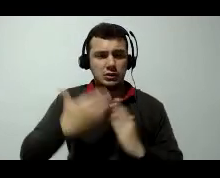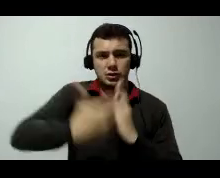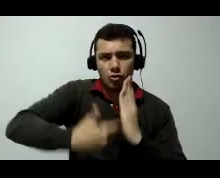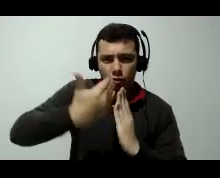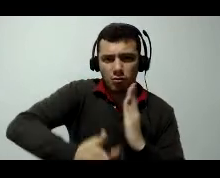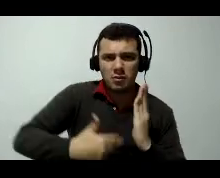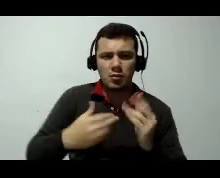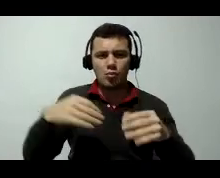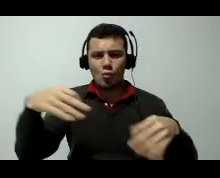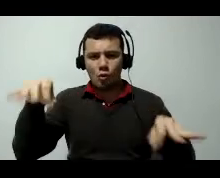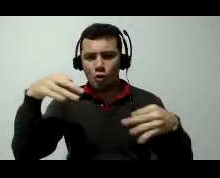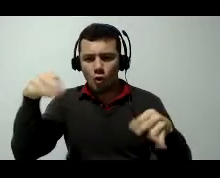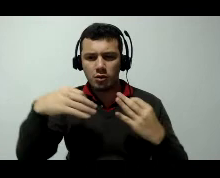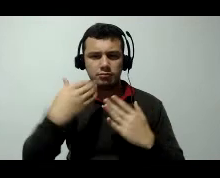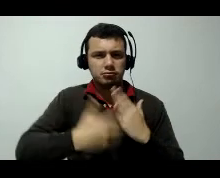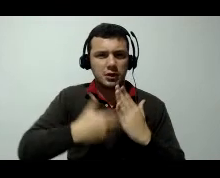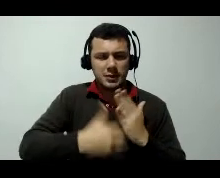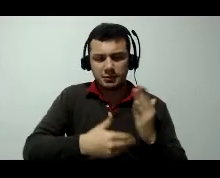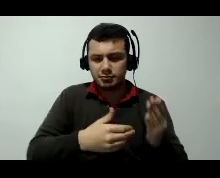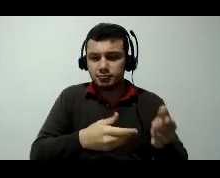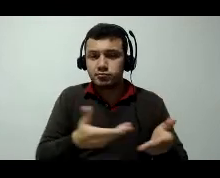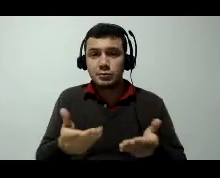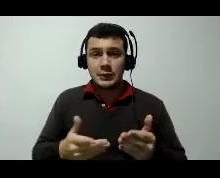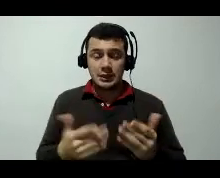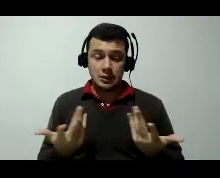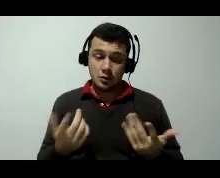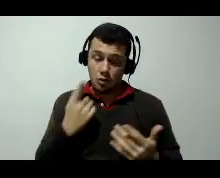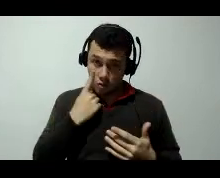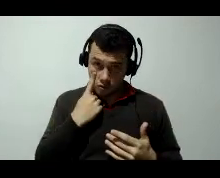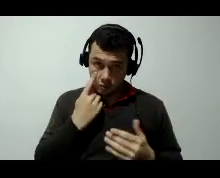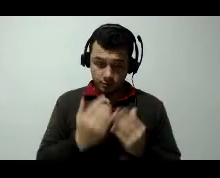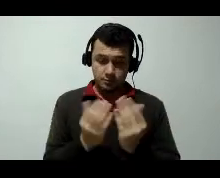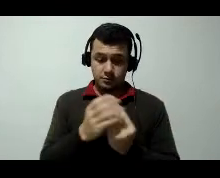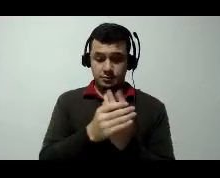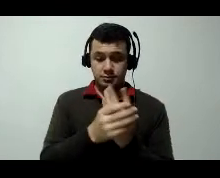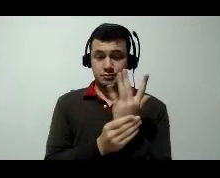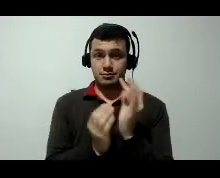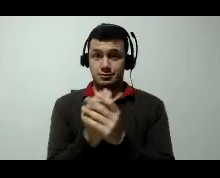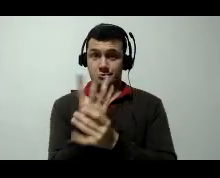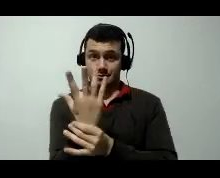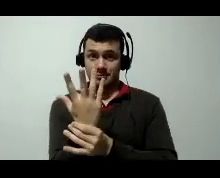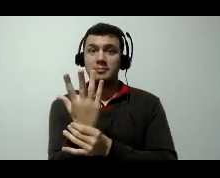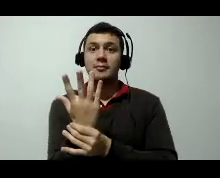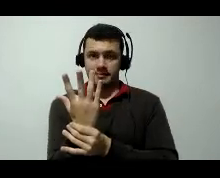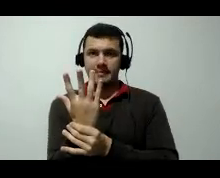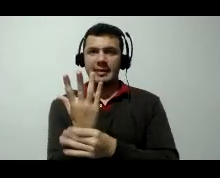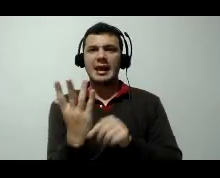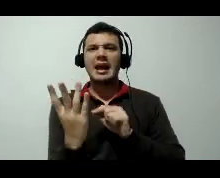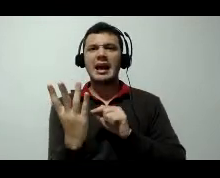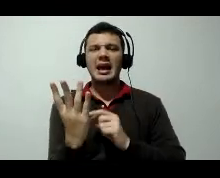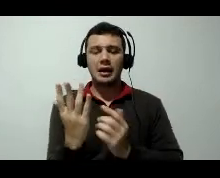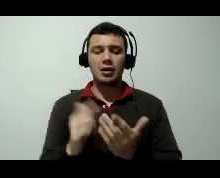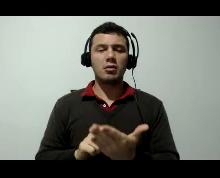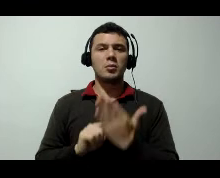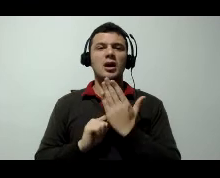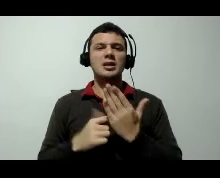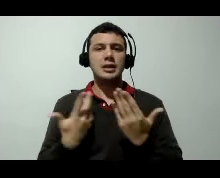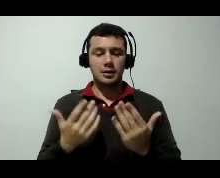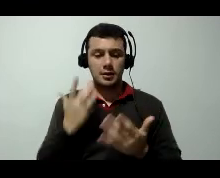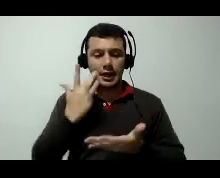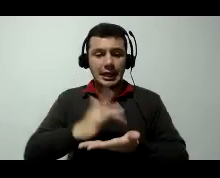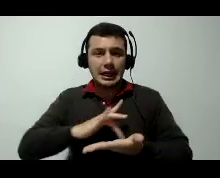no se recomienda mucho el tema de guantes porque eso da una falsa sensación de limpieza. Entonces es